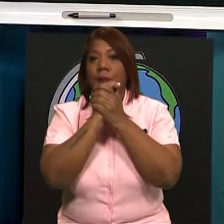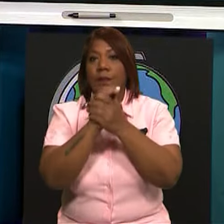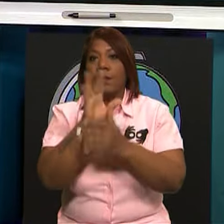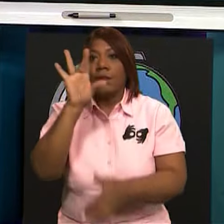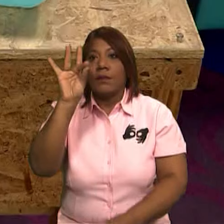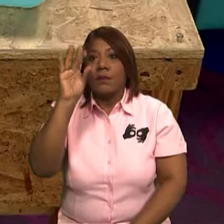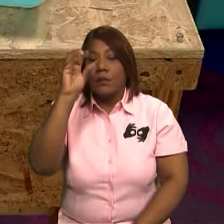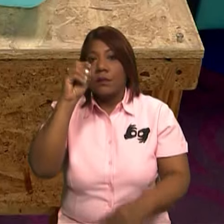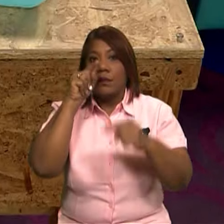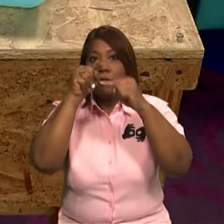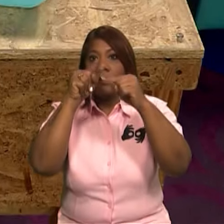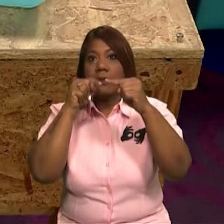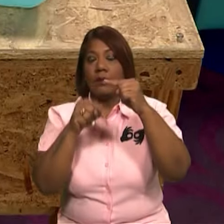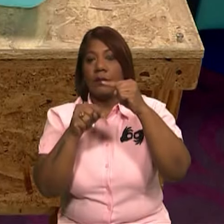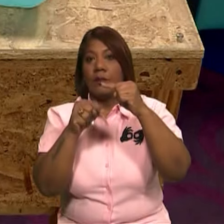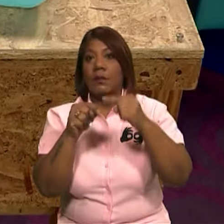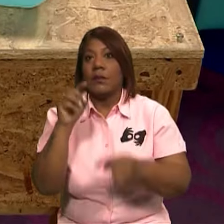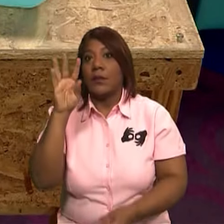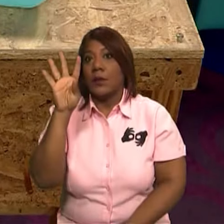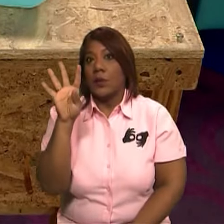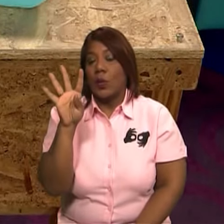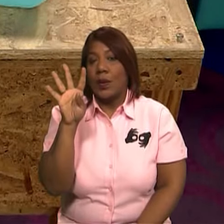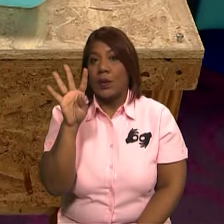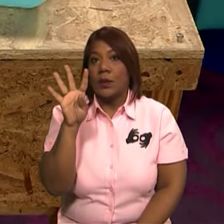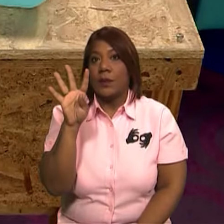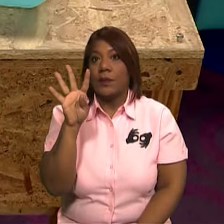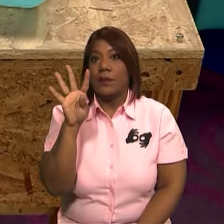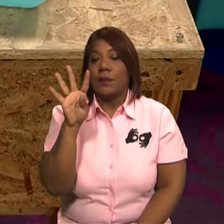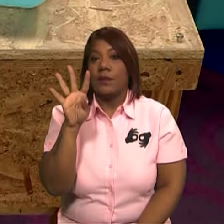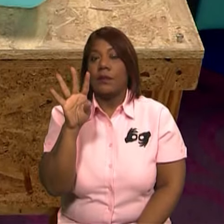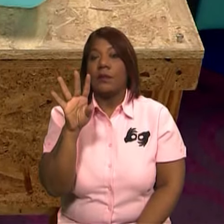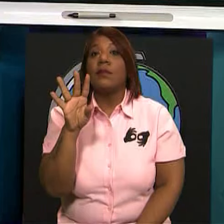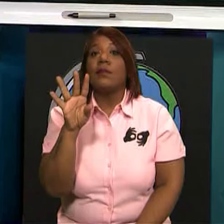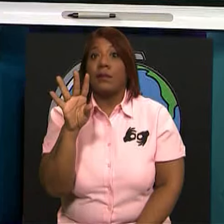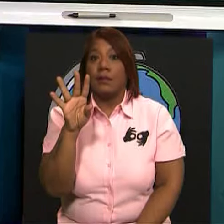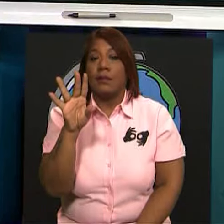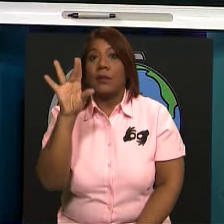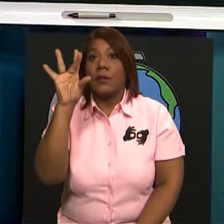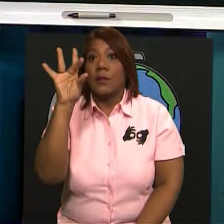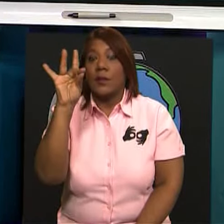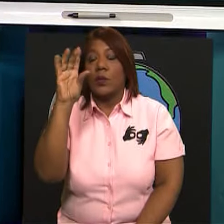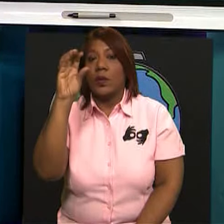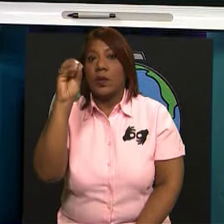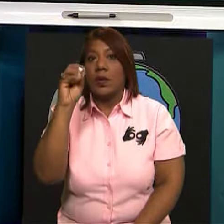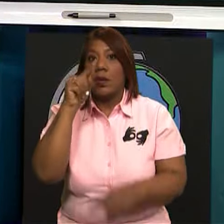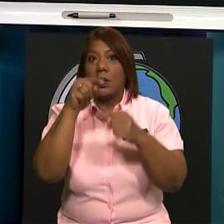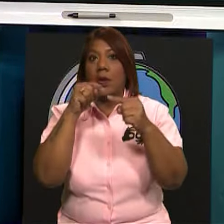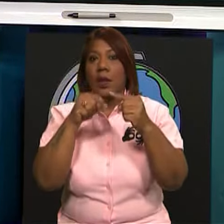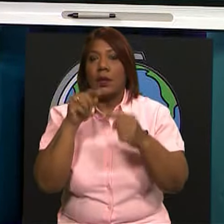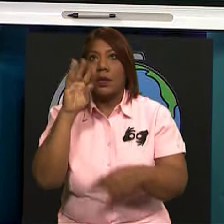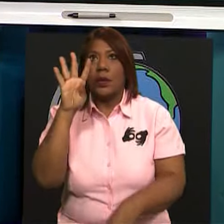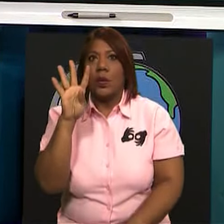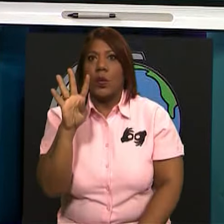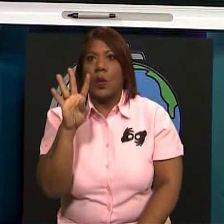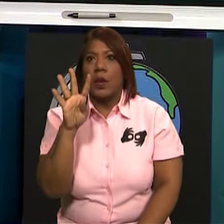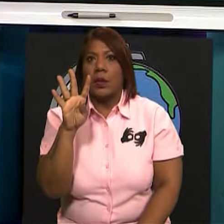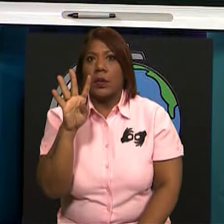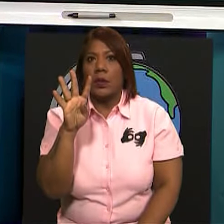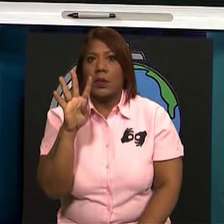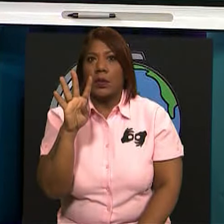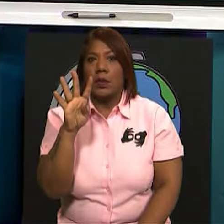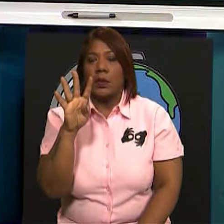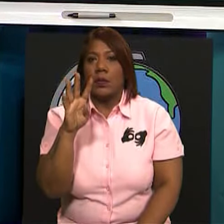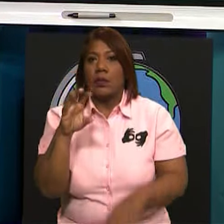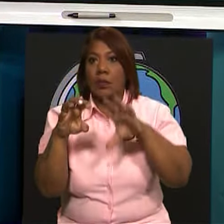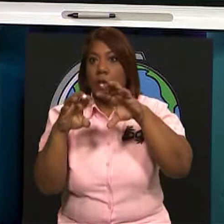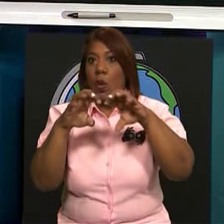entre 4. 80 entre 4. Si tengo el 4, entonces ya no lo